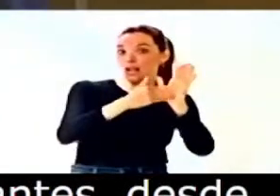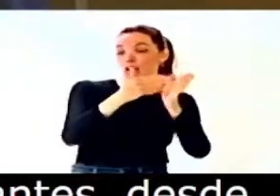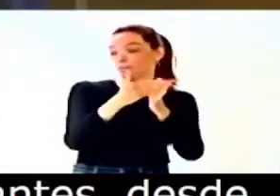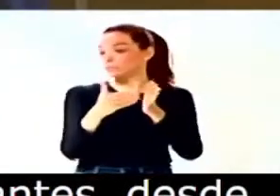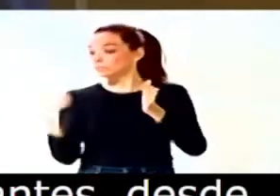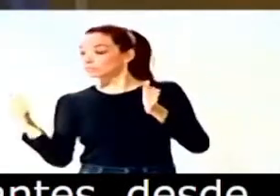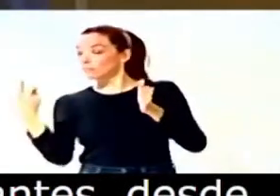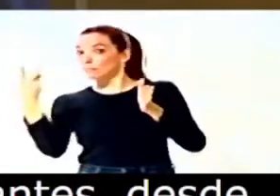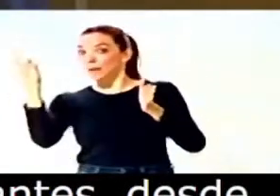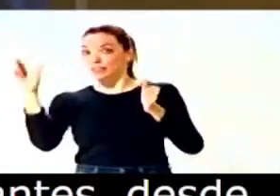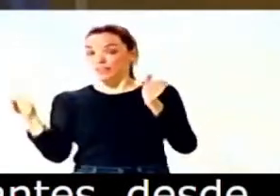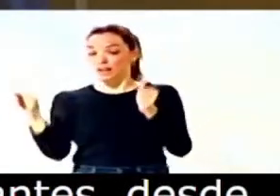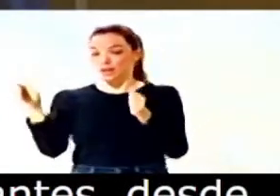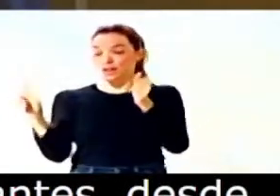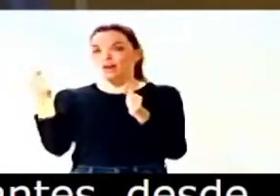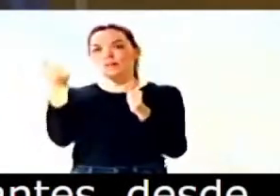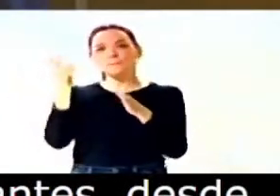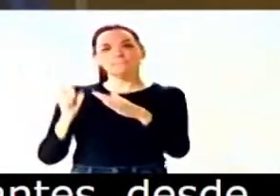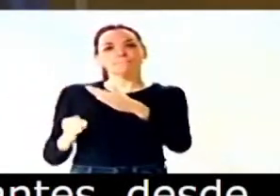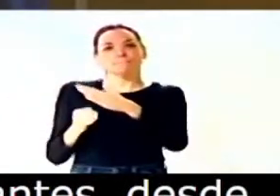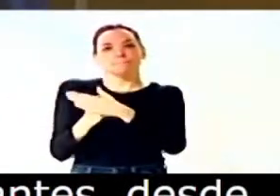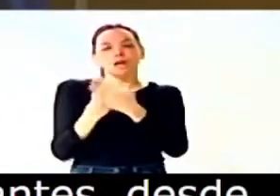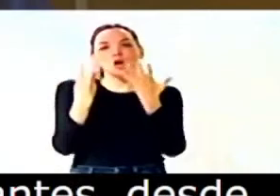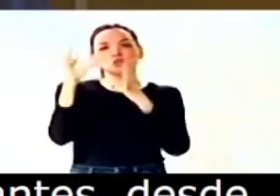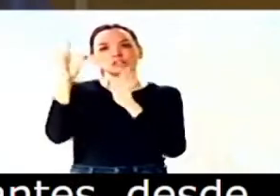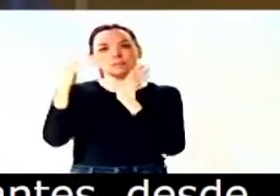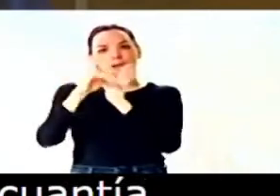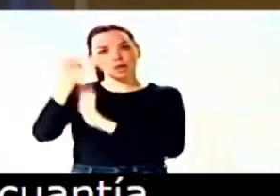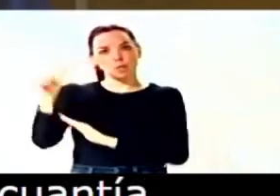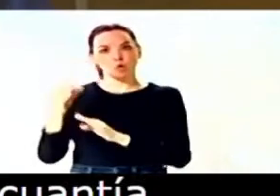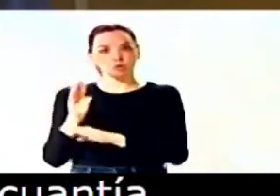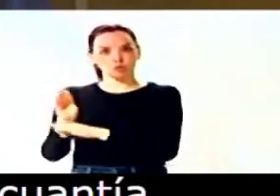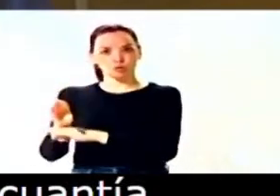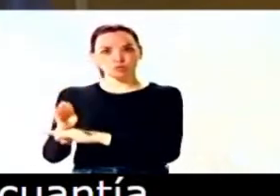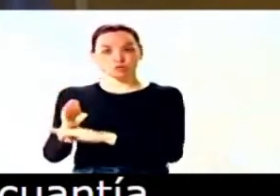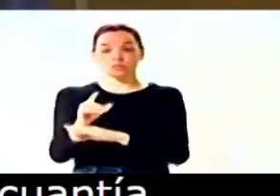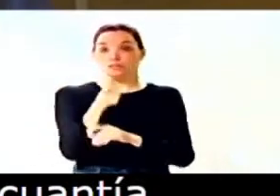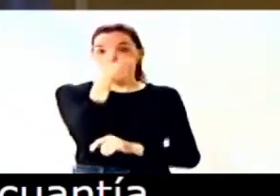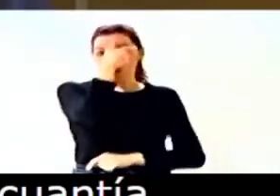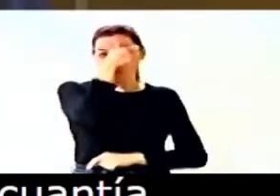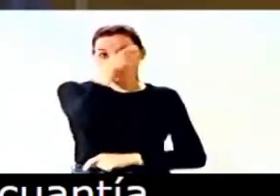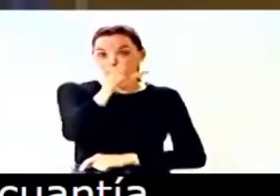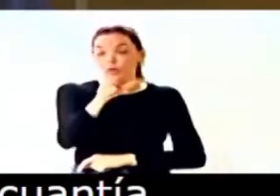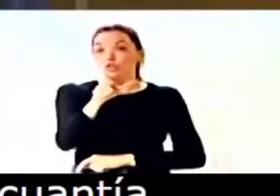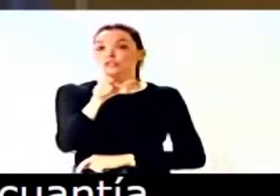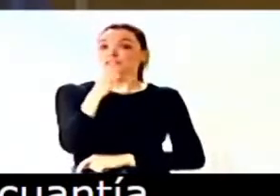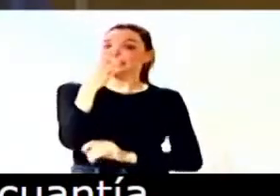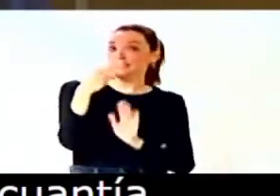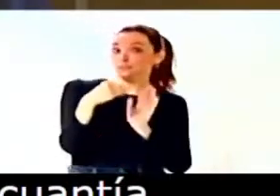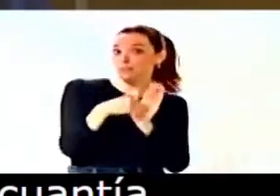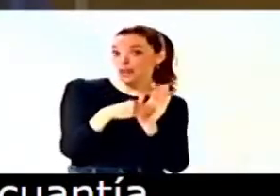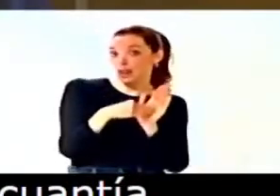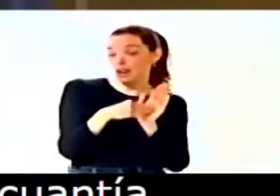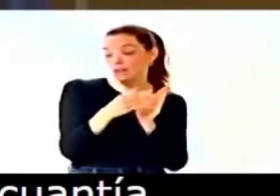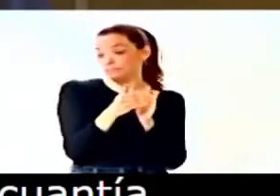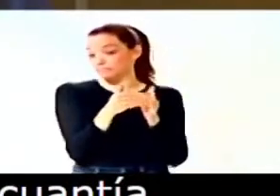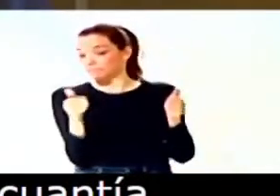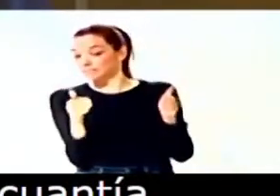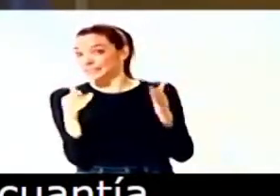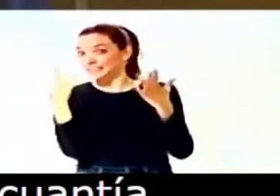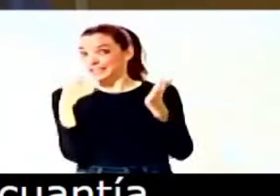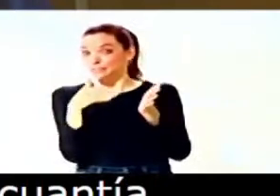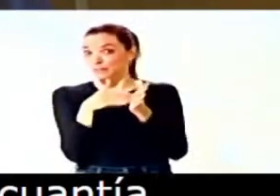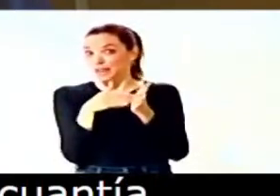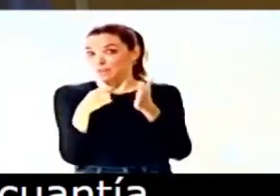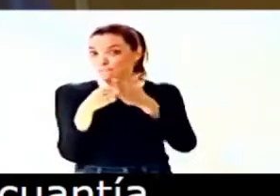20.000, tendrán una cuantía máxima de 80.000 euros. Las entidades de entre 1.000 habitantes y 6.000